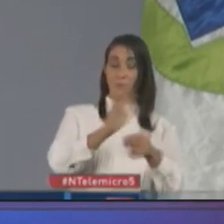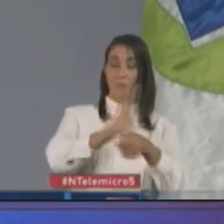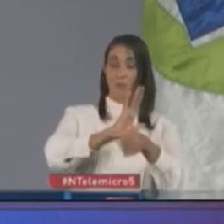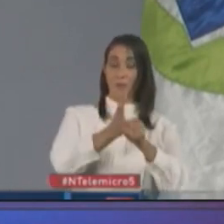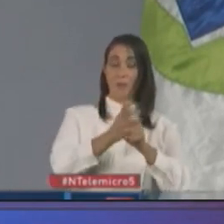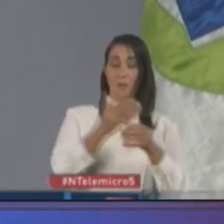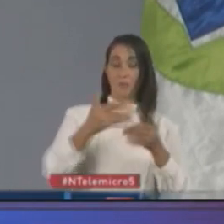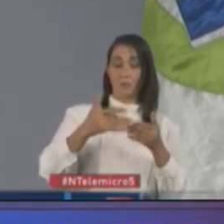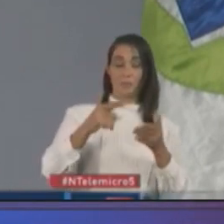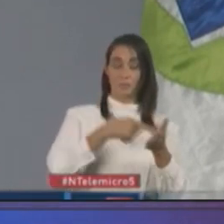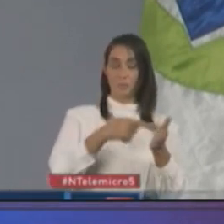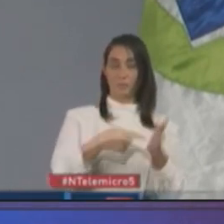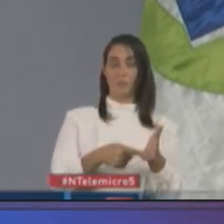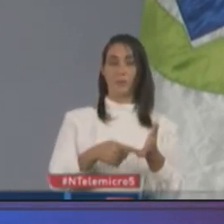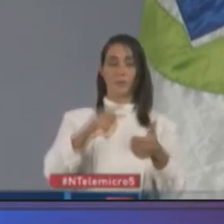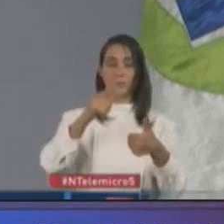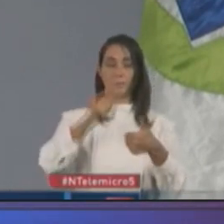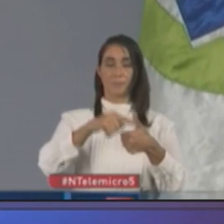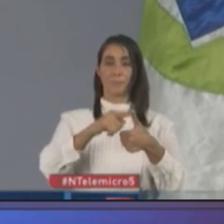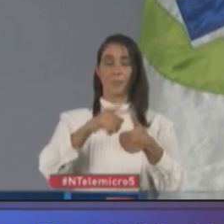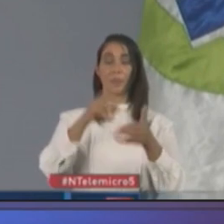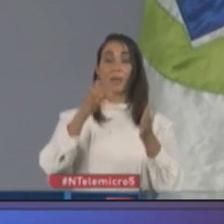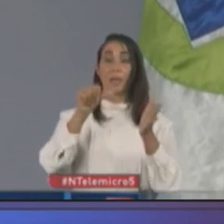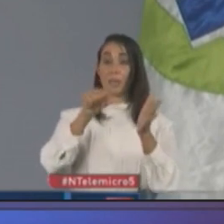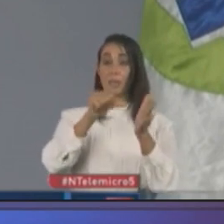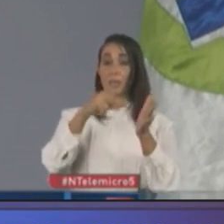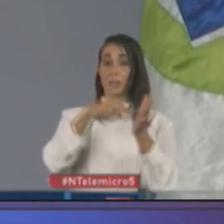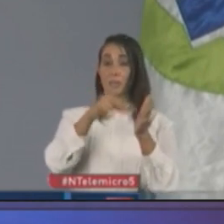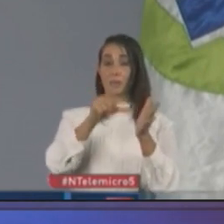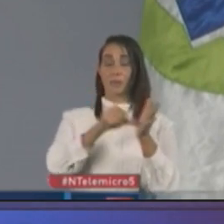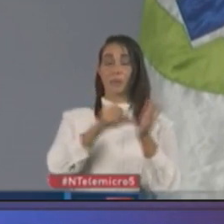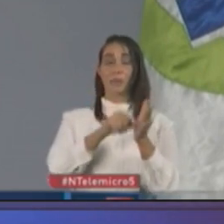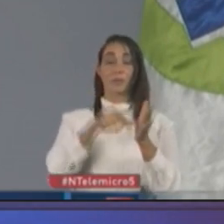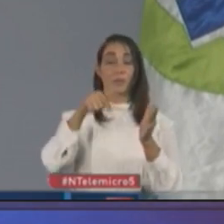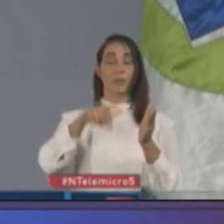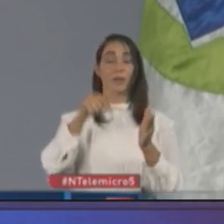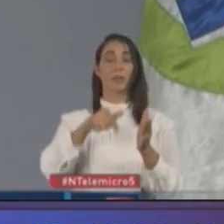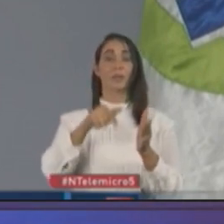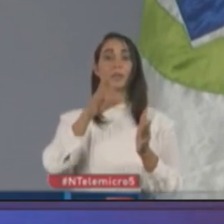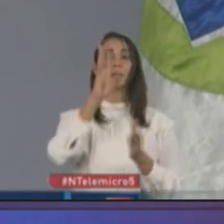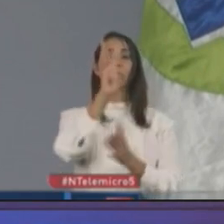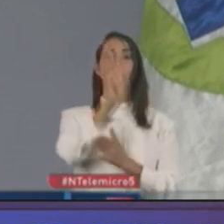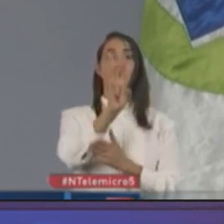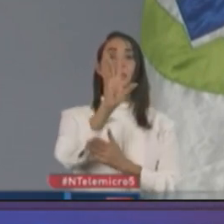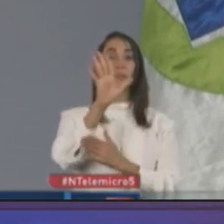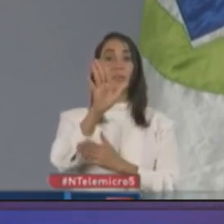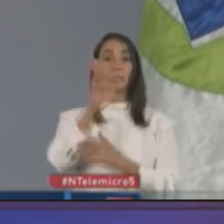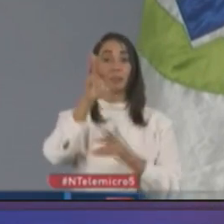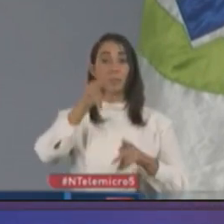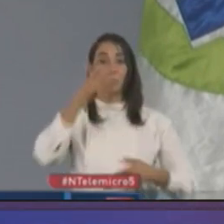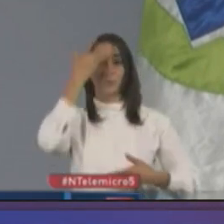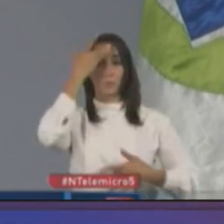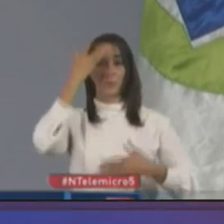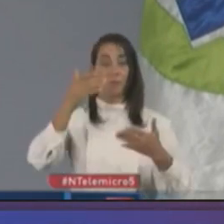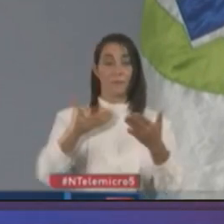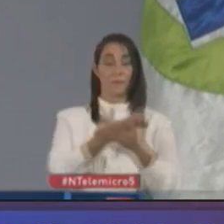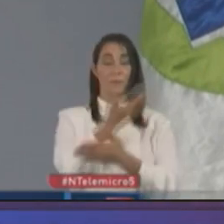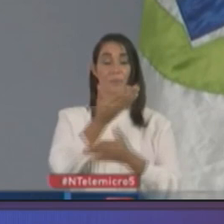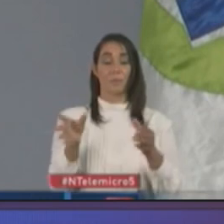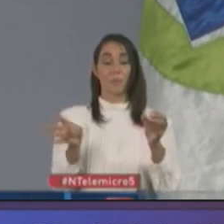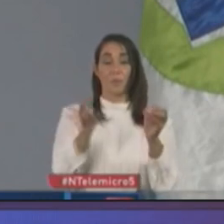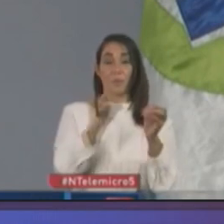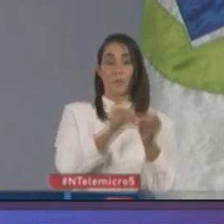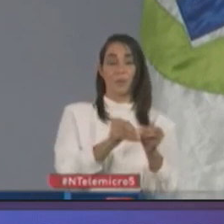es el siguiente. En el Distrito Nacional se reportaron 65 casos nuevos con